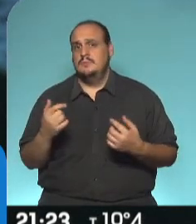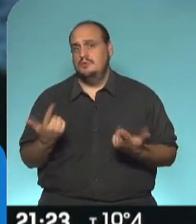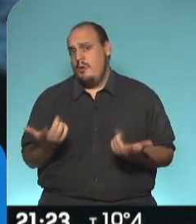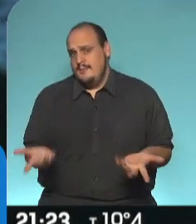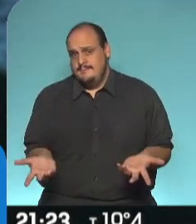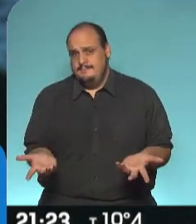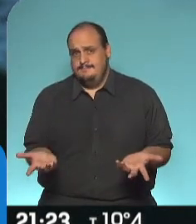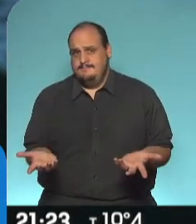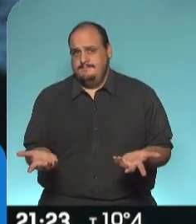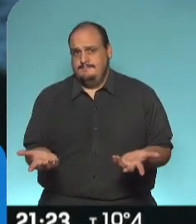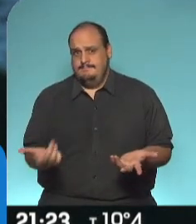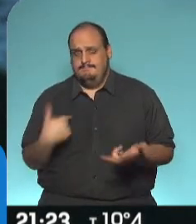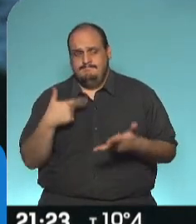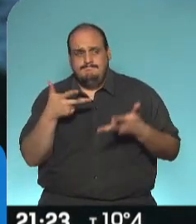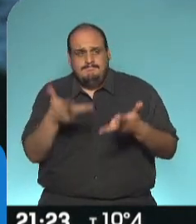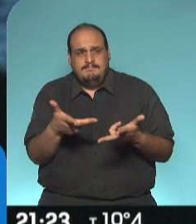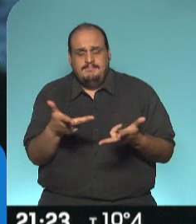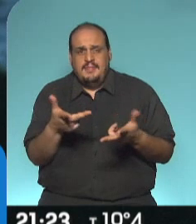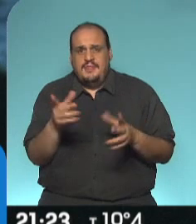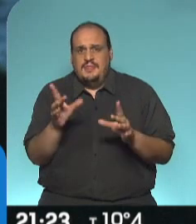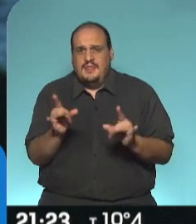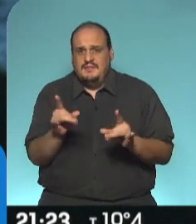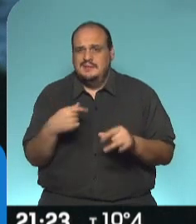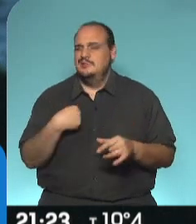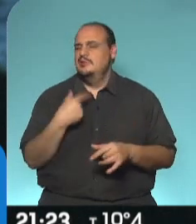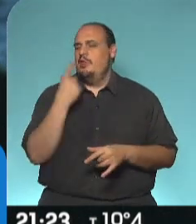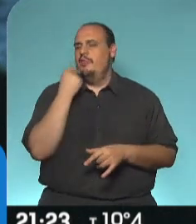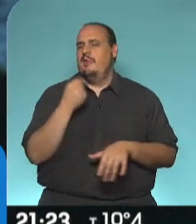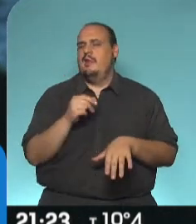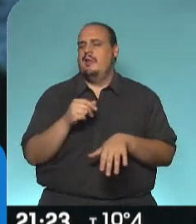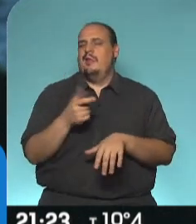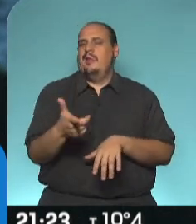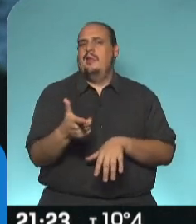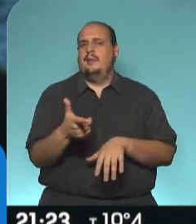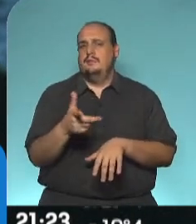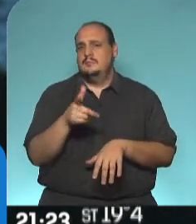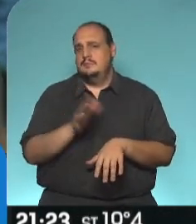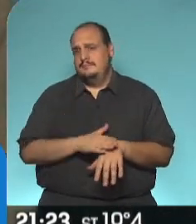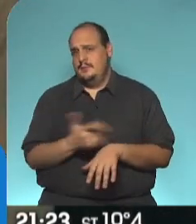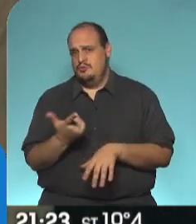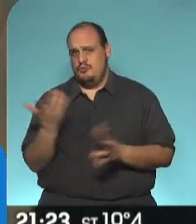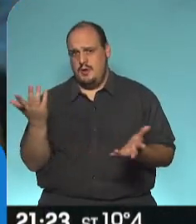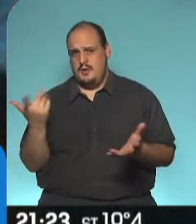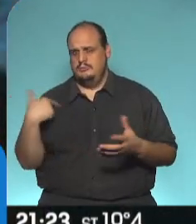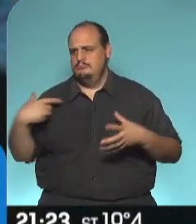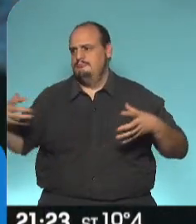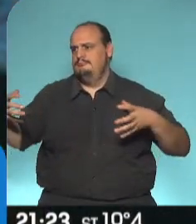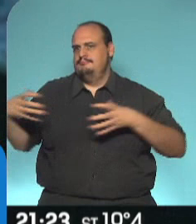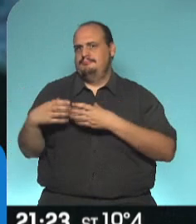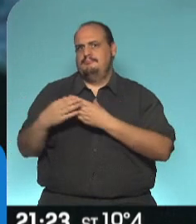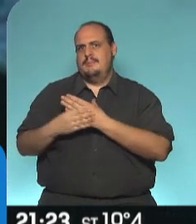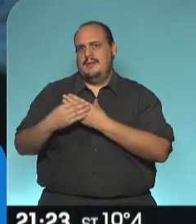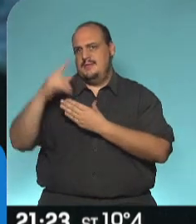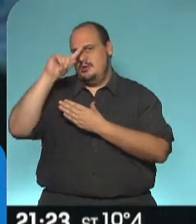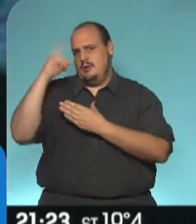te diría en este contexto esta irresponsable hablar de fechas porque uno crea inevitablemente cuando pertenece al gabinete nacional y cuando tiene